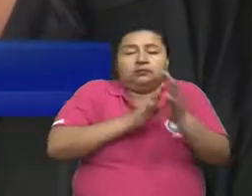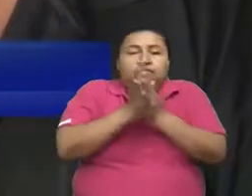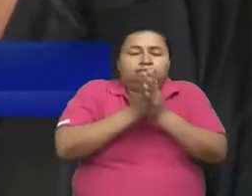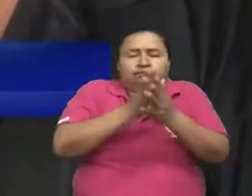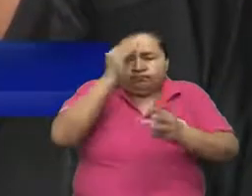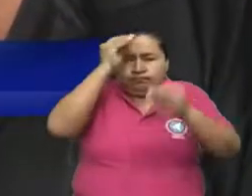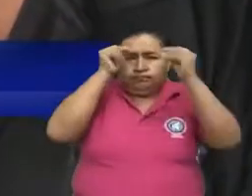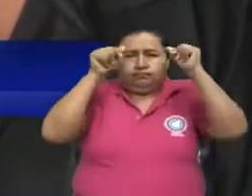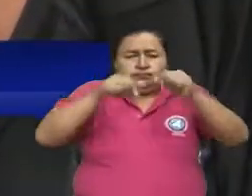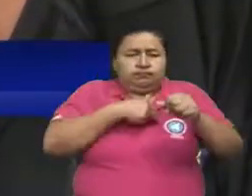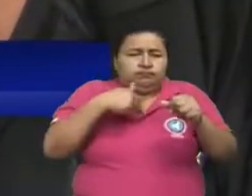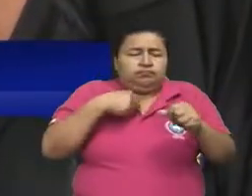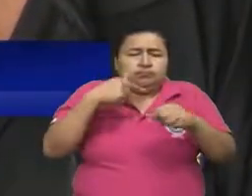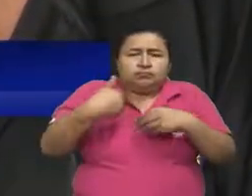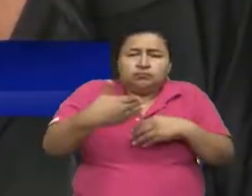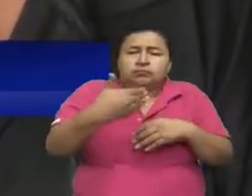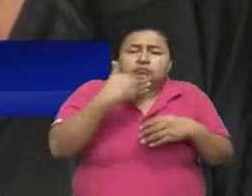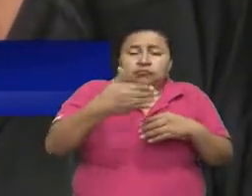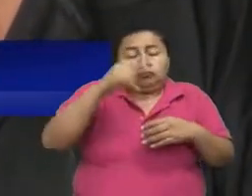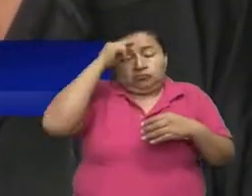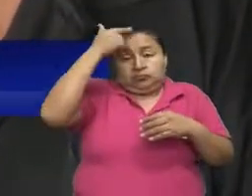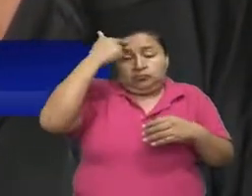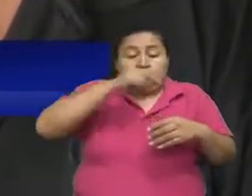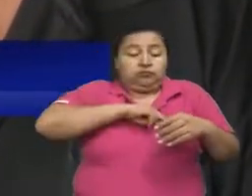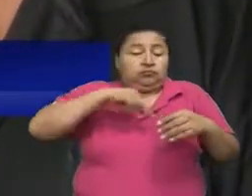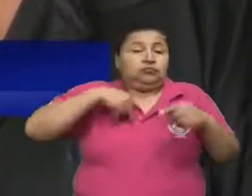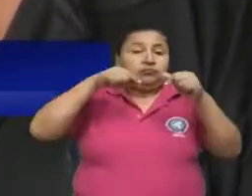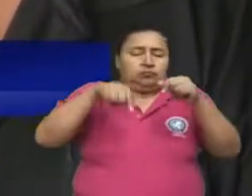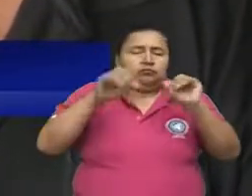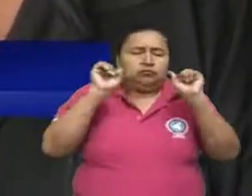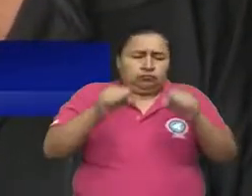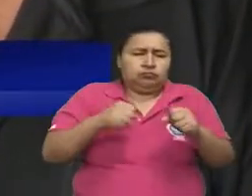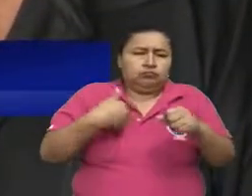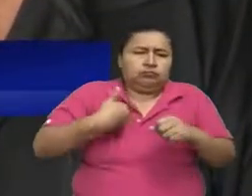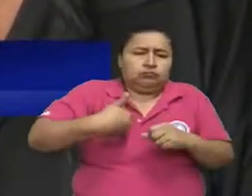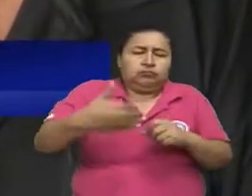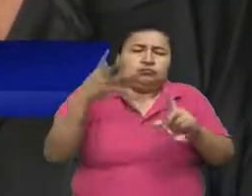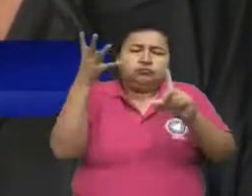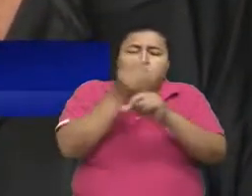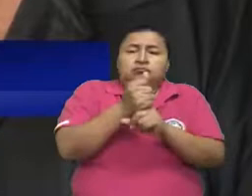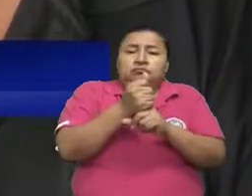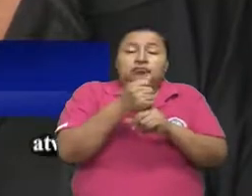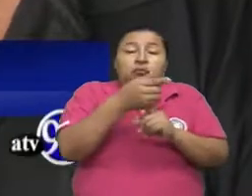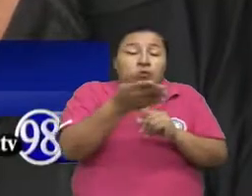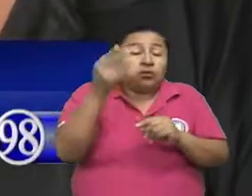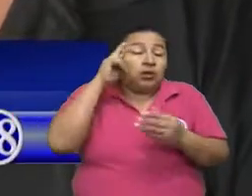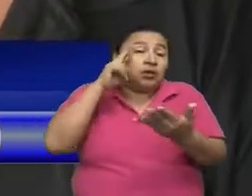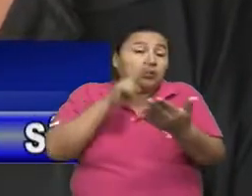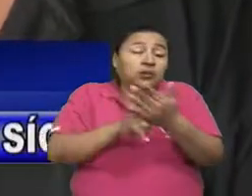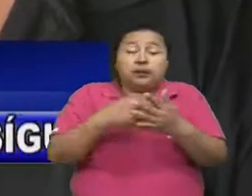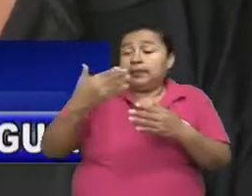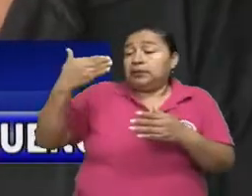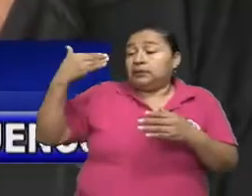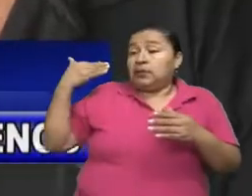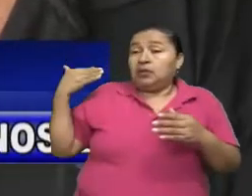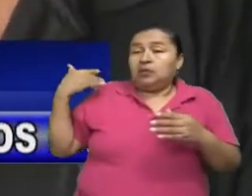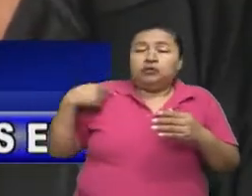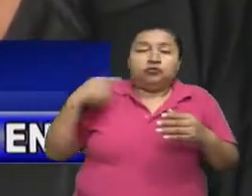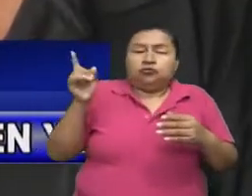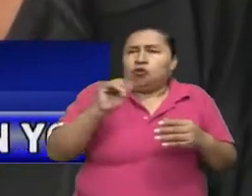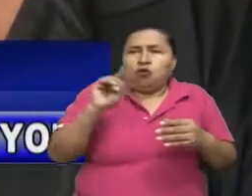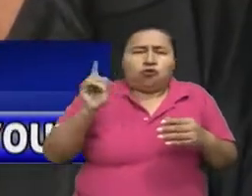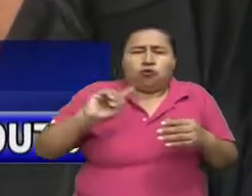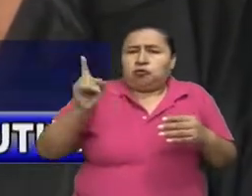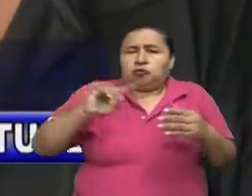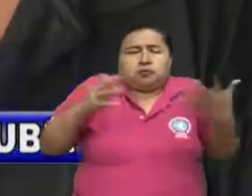que se dan solamente con gobiernos como el nuestro es que se pueden obtener, porque ustedes recuerden, el pasado todo esto no